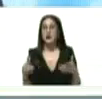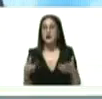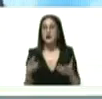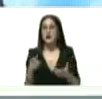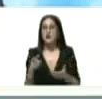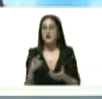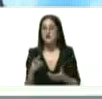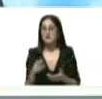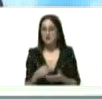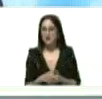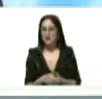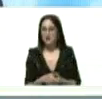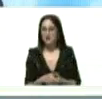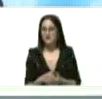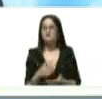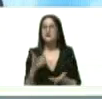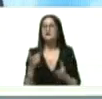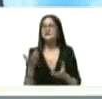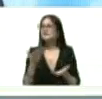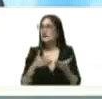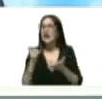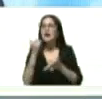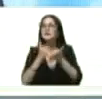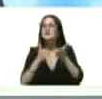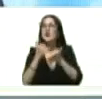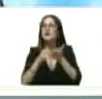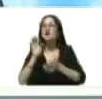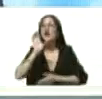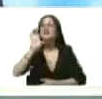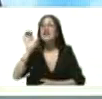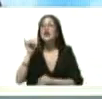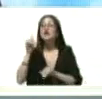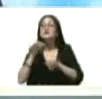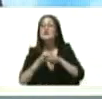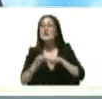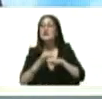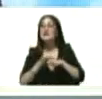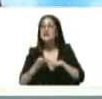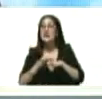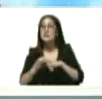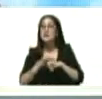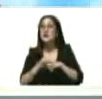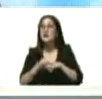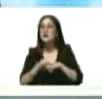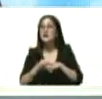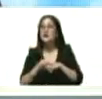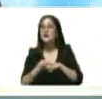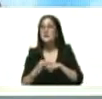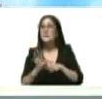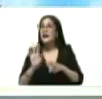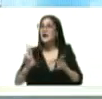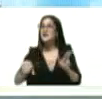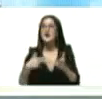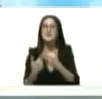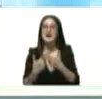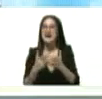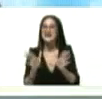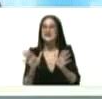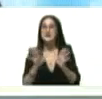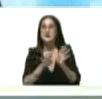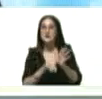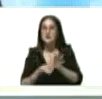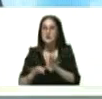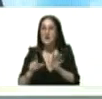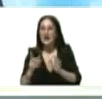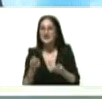potestades tributarias de estados y municipios para acabar el caos tributario que hay